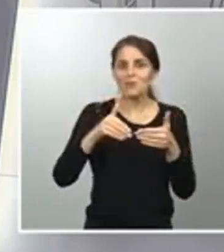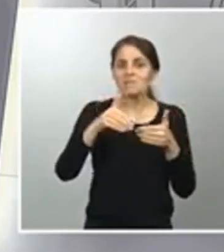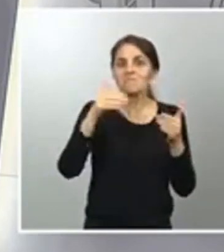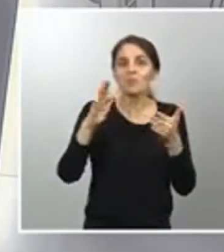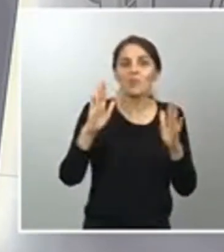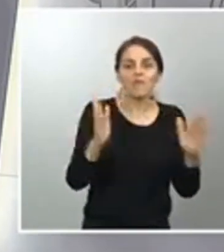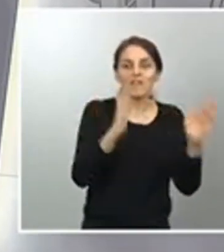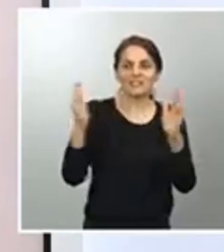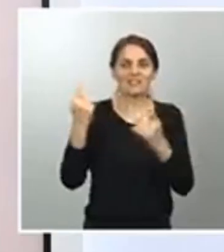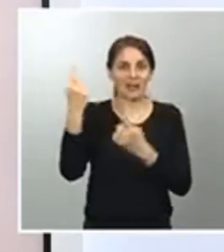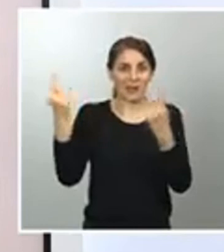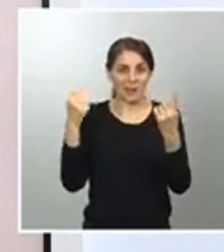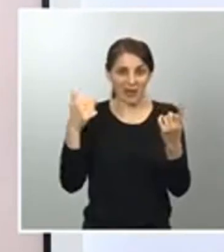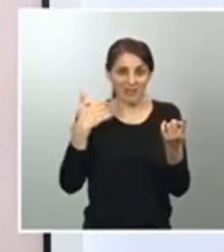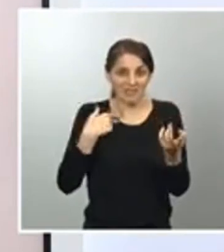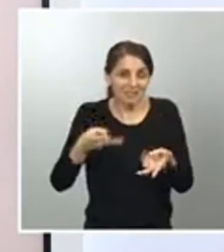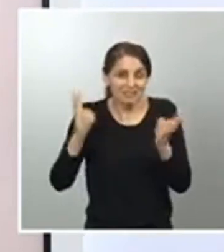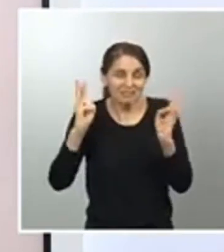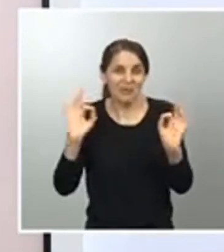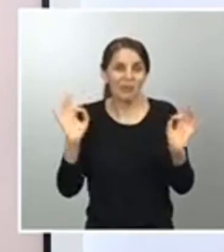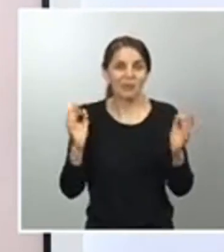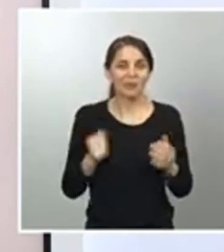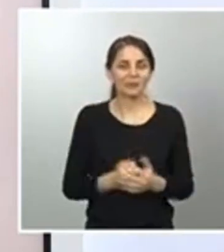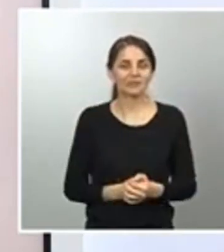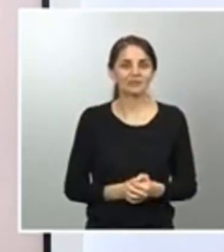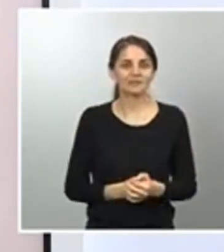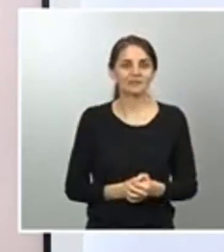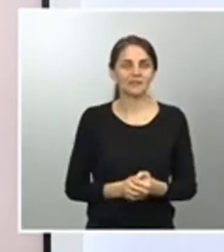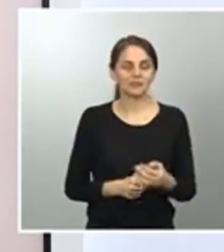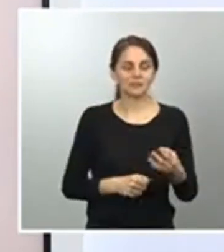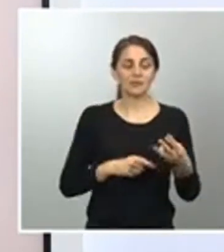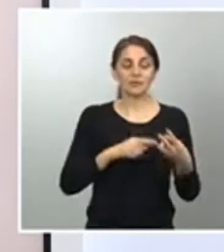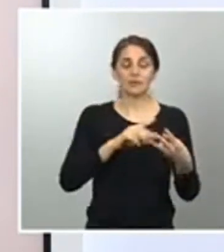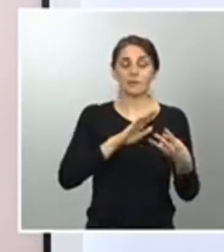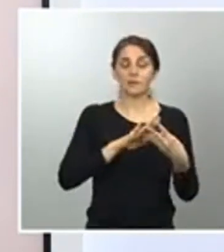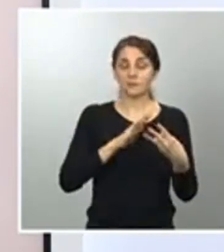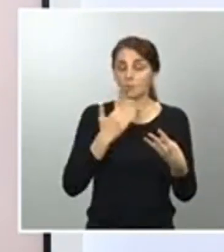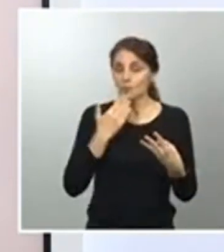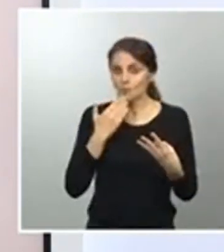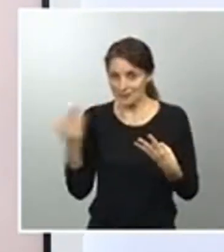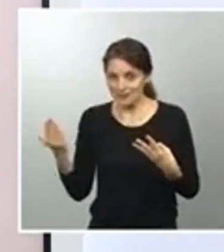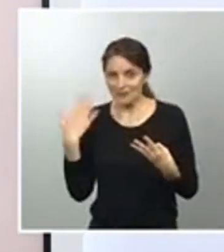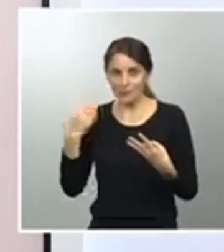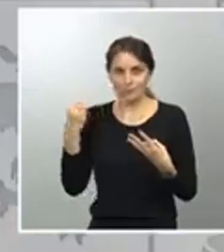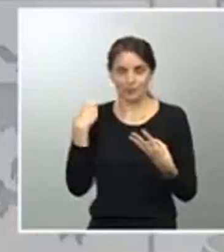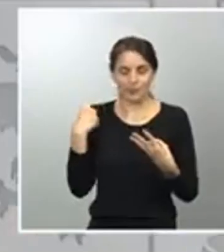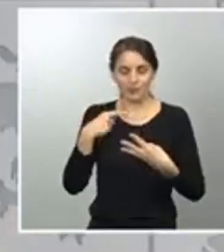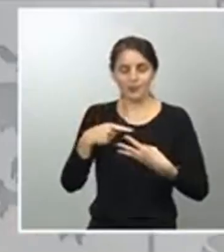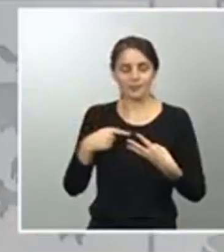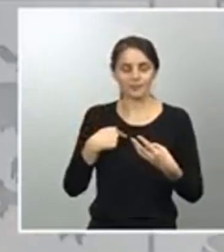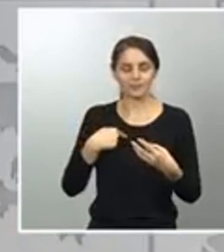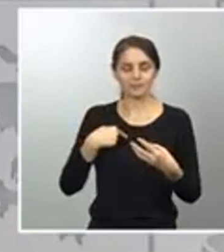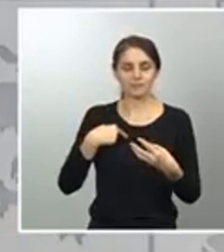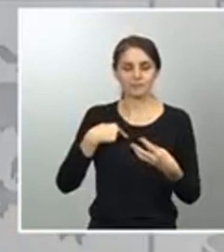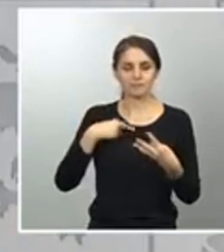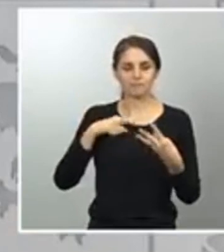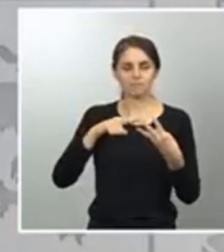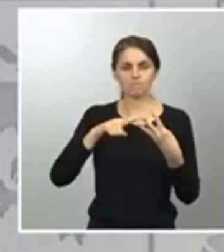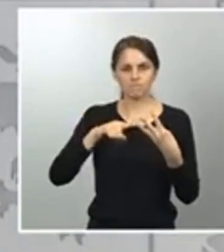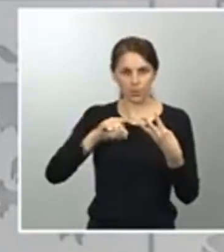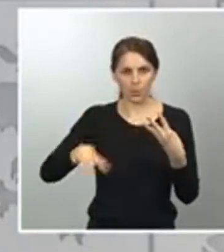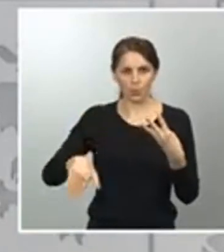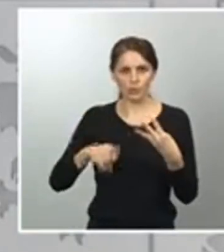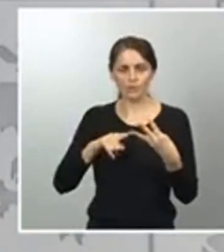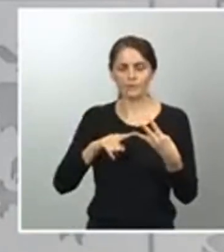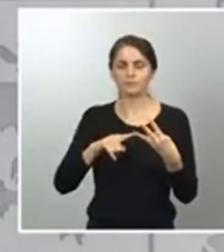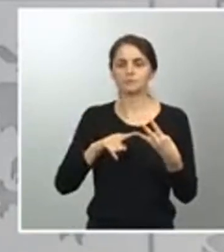Pues muchas gracias por sus preguntas. En relación con la última de las cuestiones, los